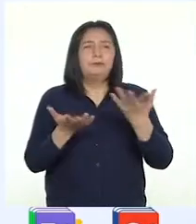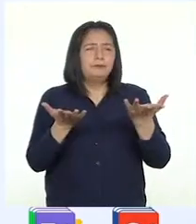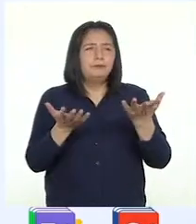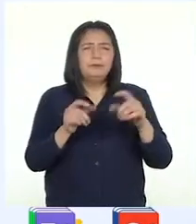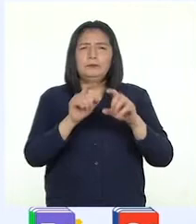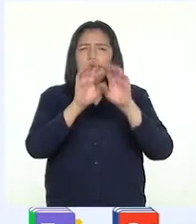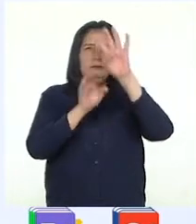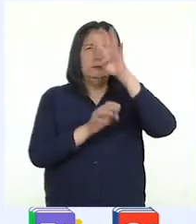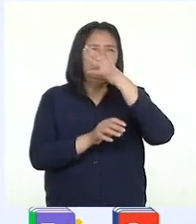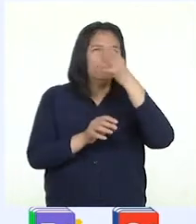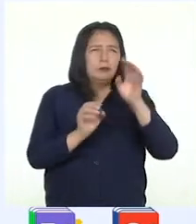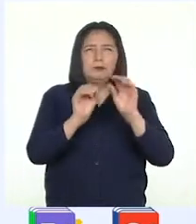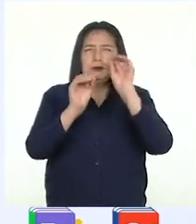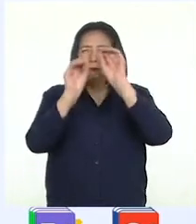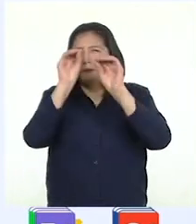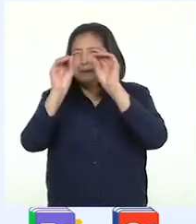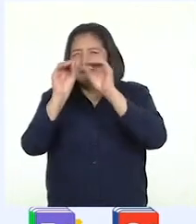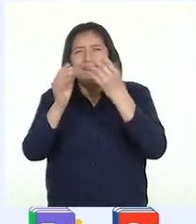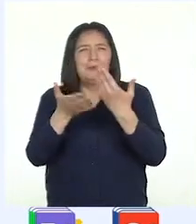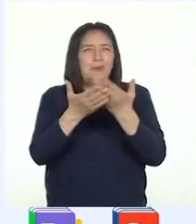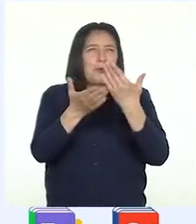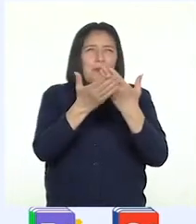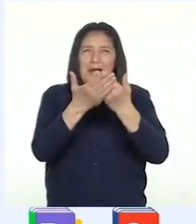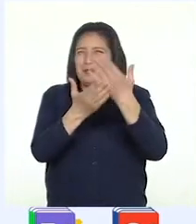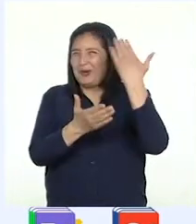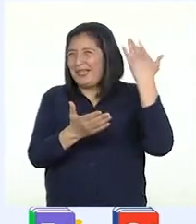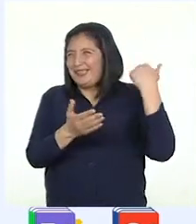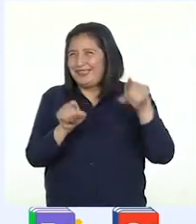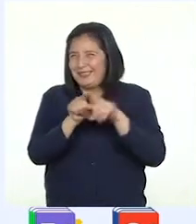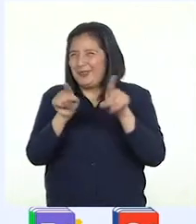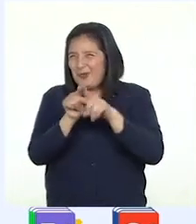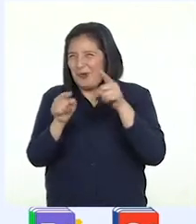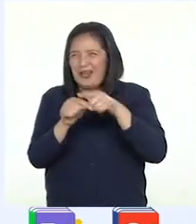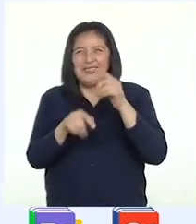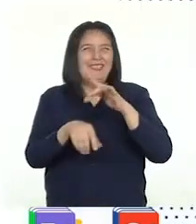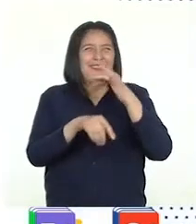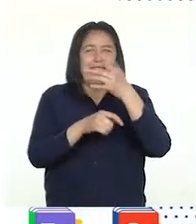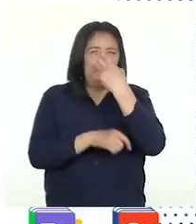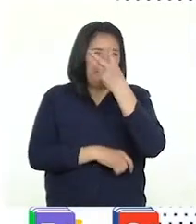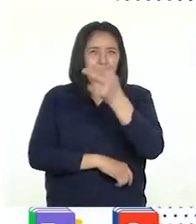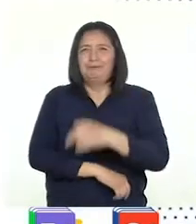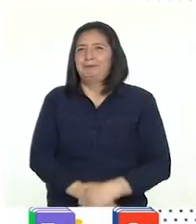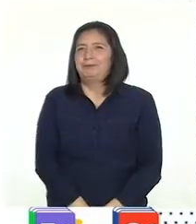y probando valores como lo hicimos al inicio del programa. Así.